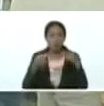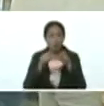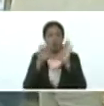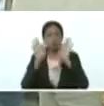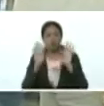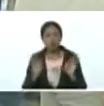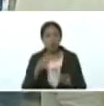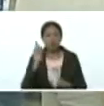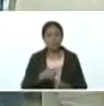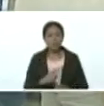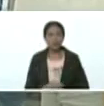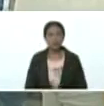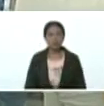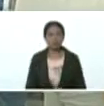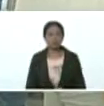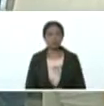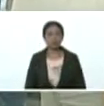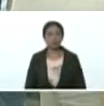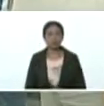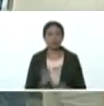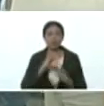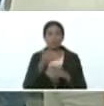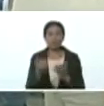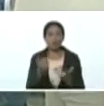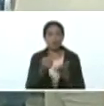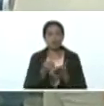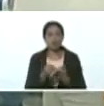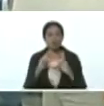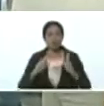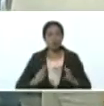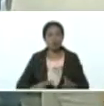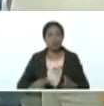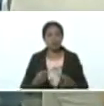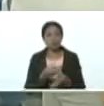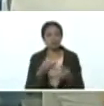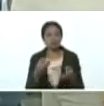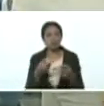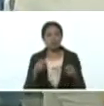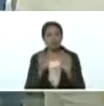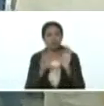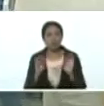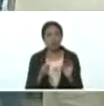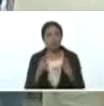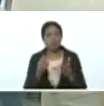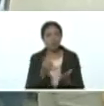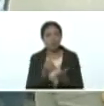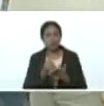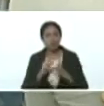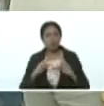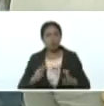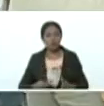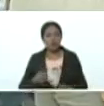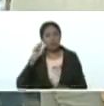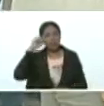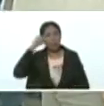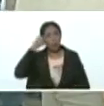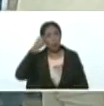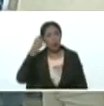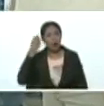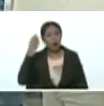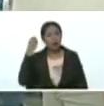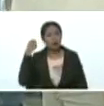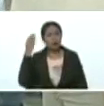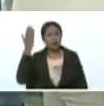me referí al plan de ayuda humanitaria, el famoso plan de ayuda humanitaria que ellos se acuerdan, que